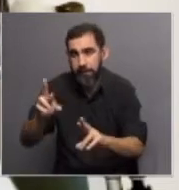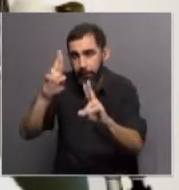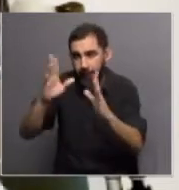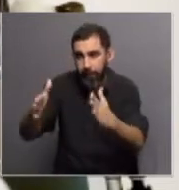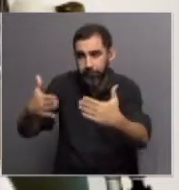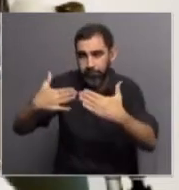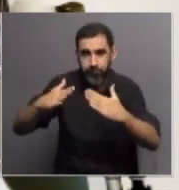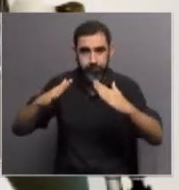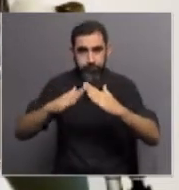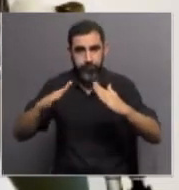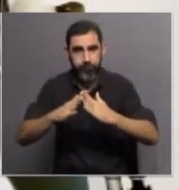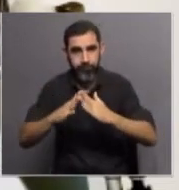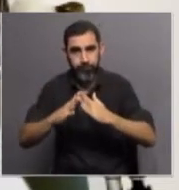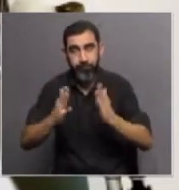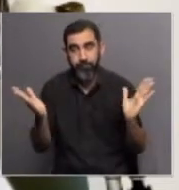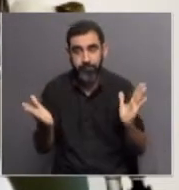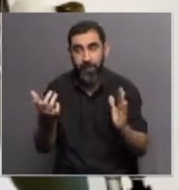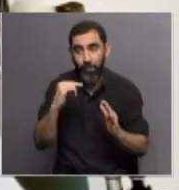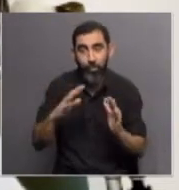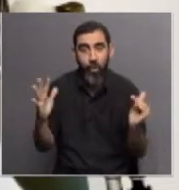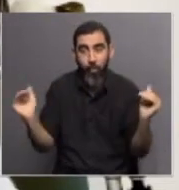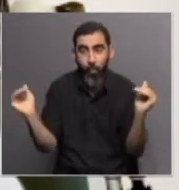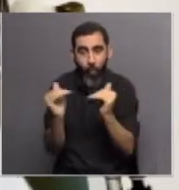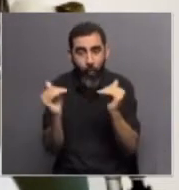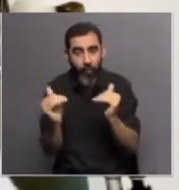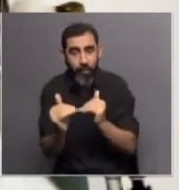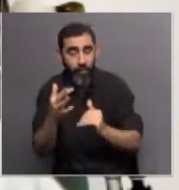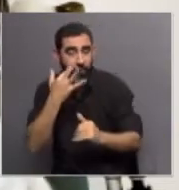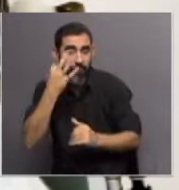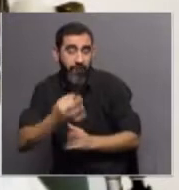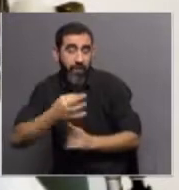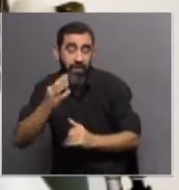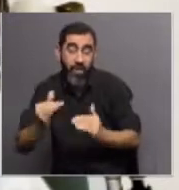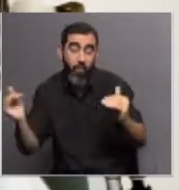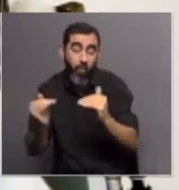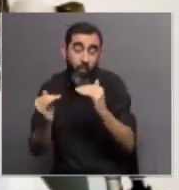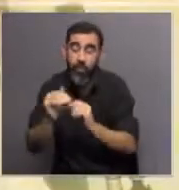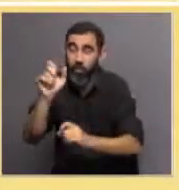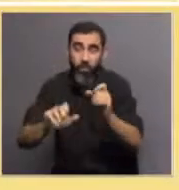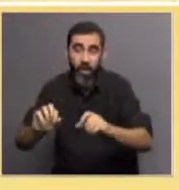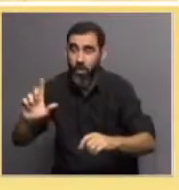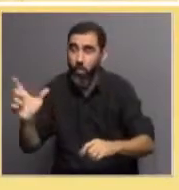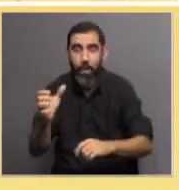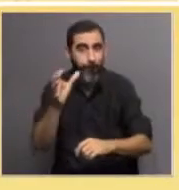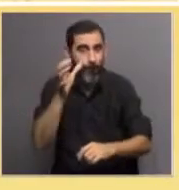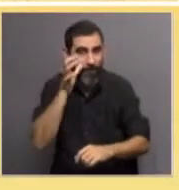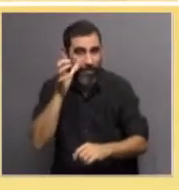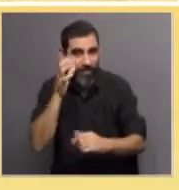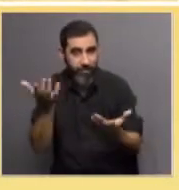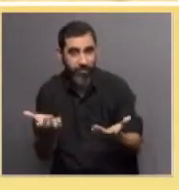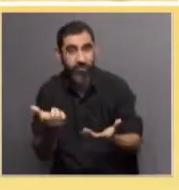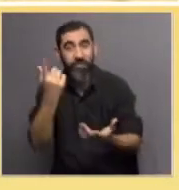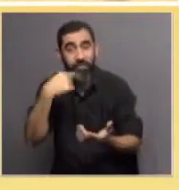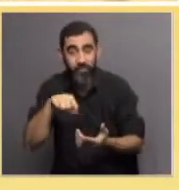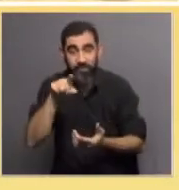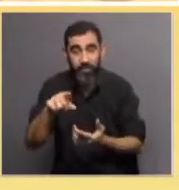estaban aislados. Entonces, el movimiento que se medía en realidad era movimiento de personas que no tenían riesgo. Entonces, ahí la